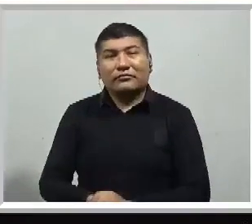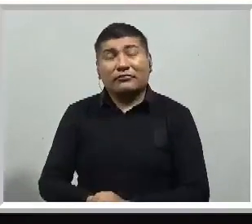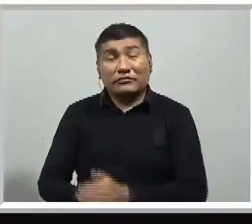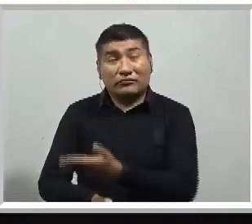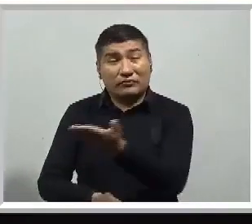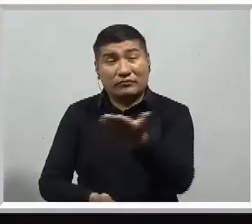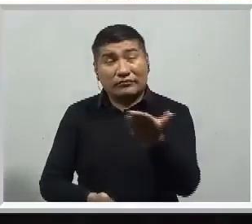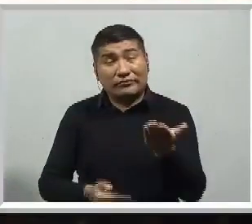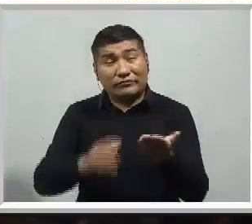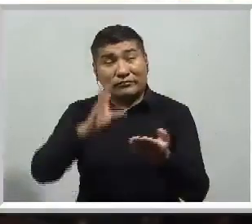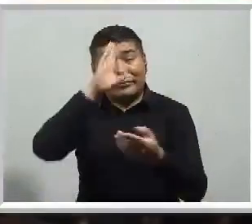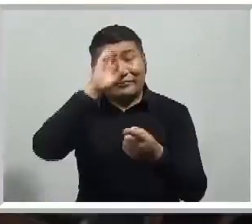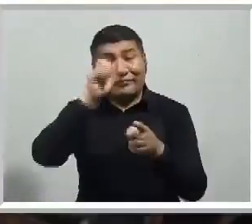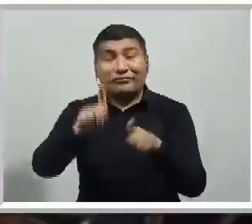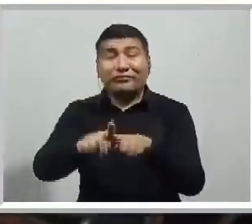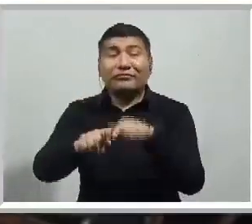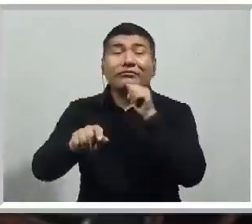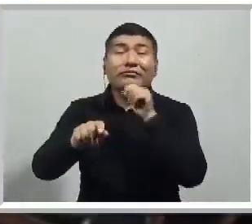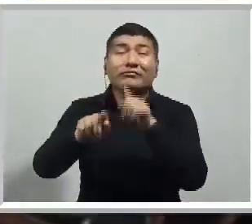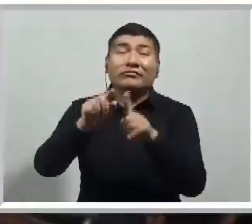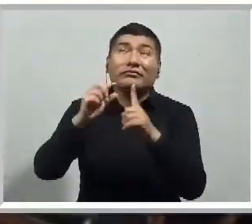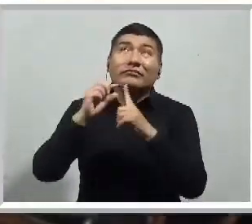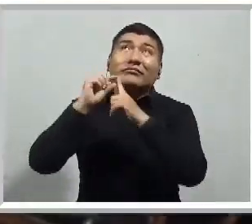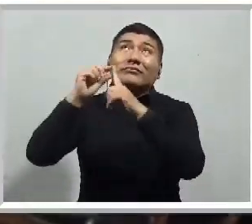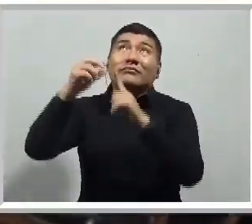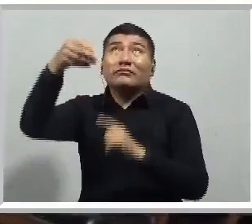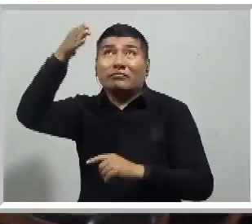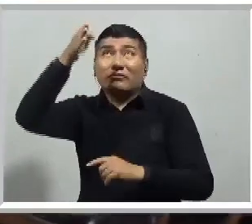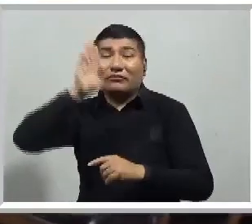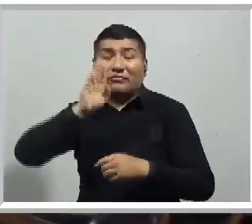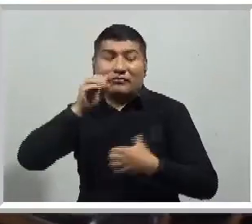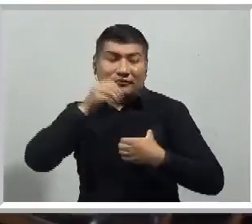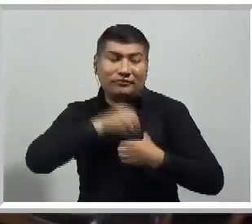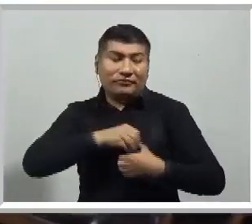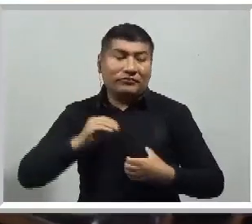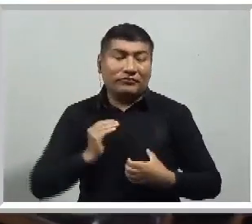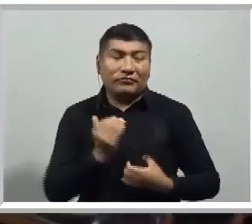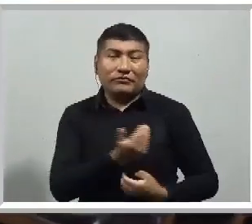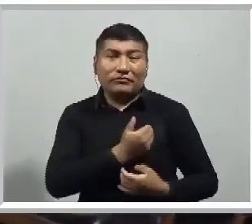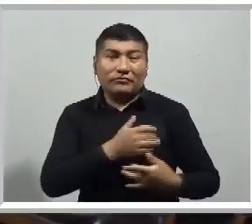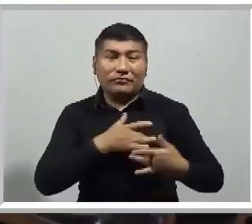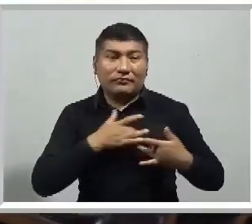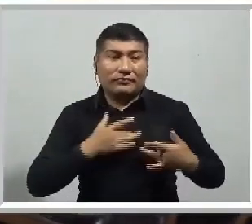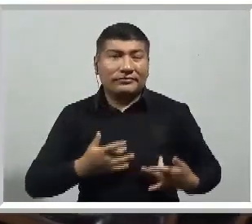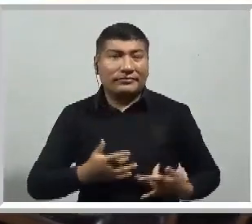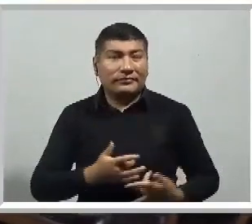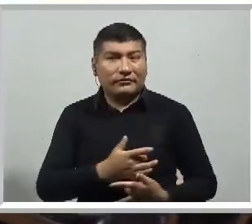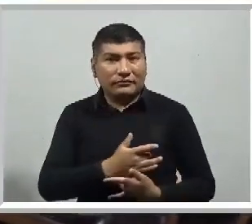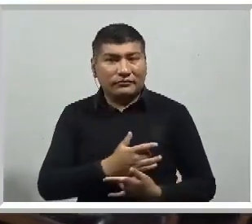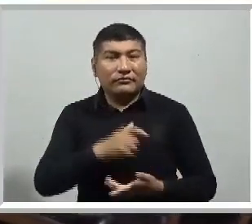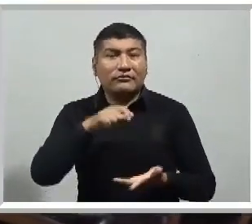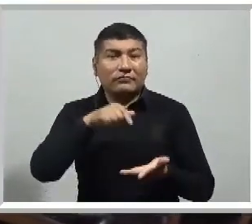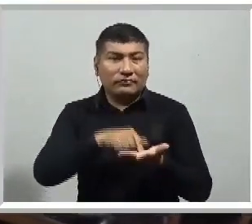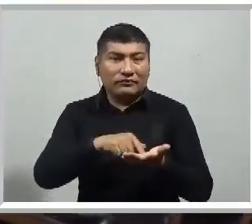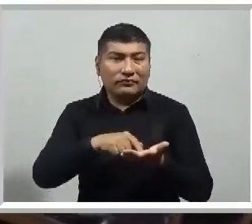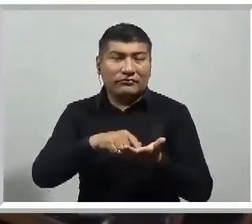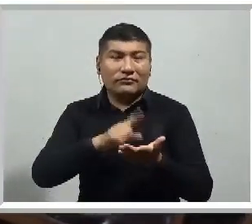Hermanos, que la palabra de Dios habite en nuestros corazones, así sea. Amén.